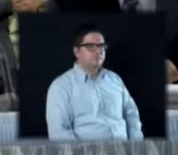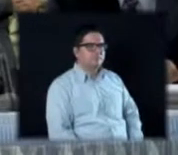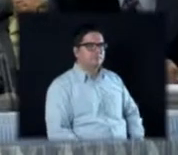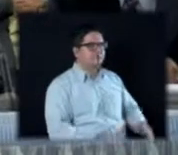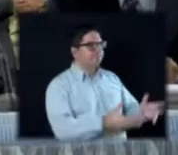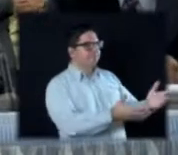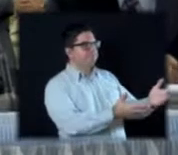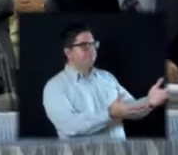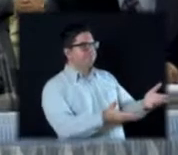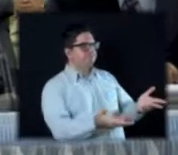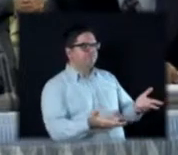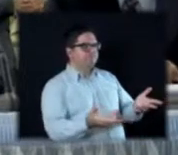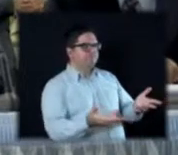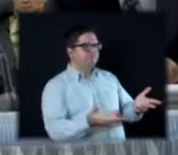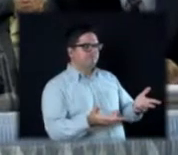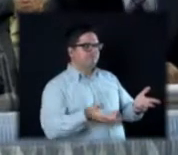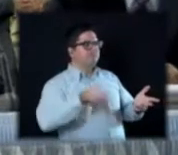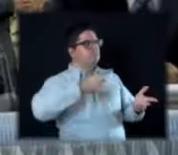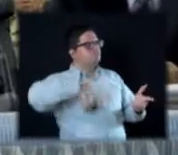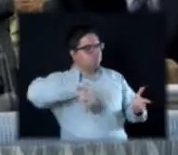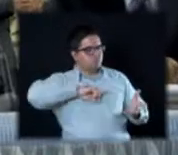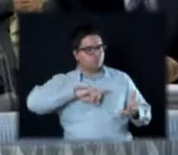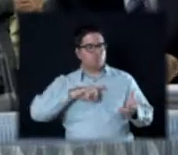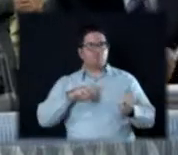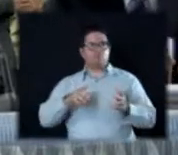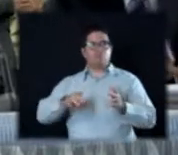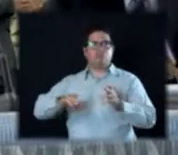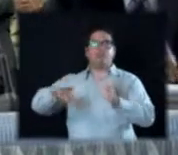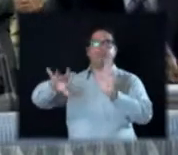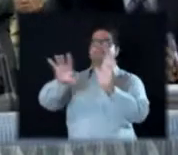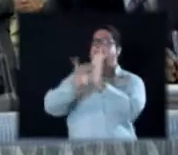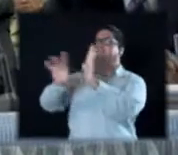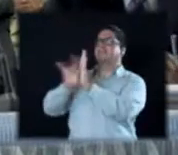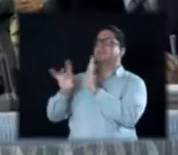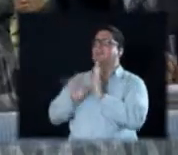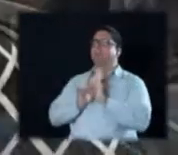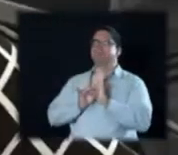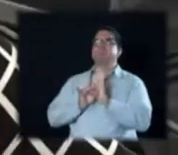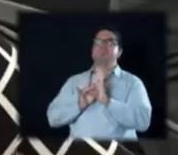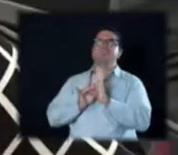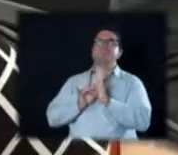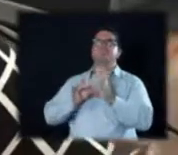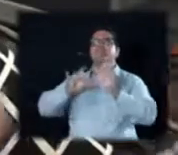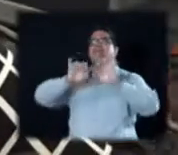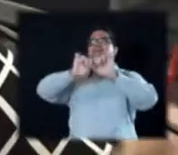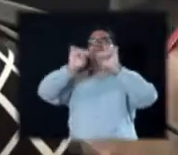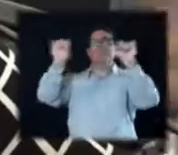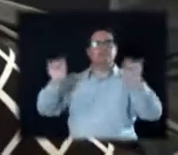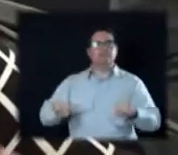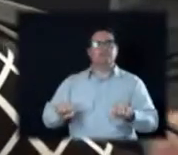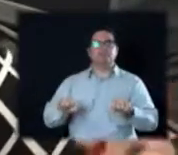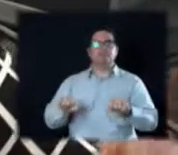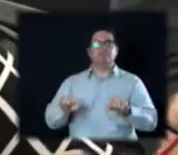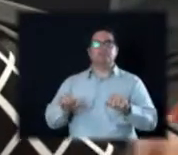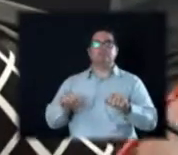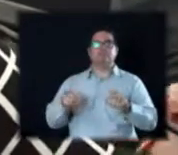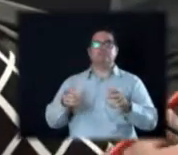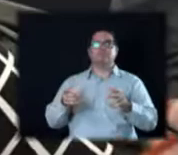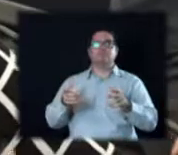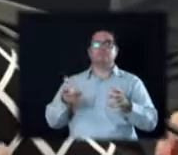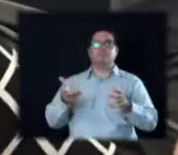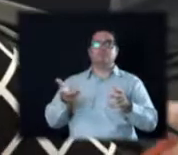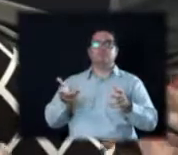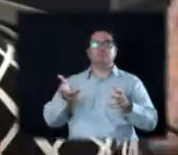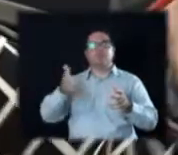Durante los primeros 2 años tuvieron aquí en Melba estudiando. Seleccionamos el sistema. Después